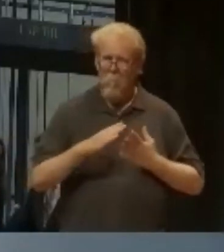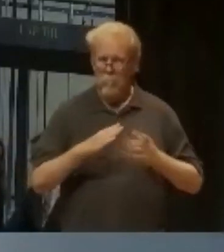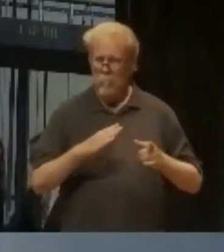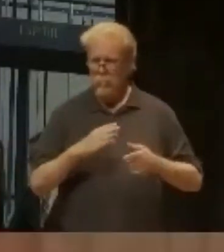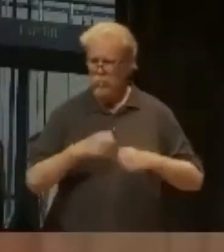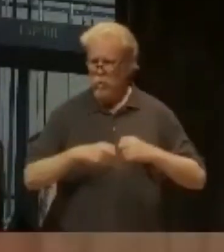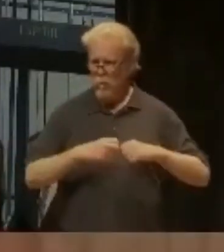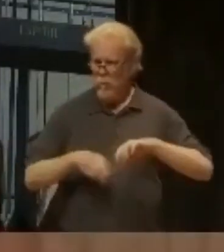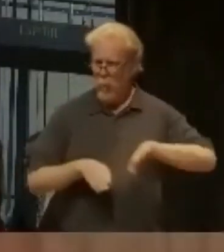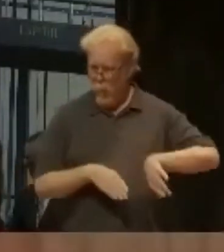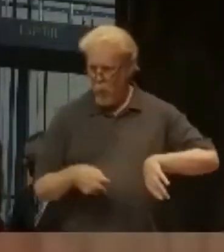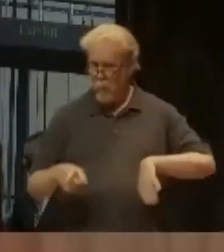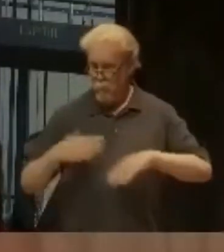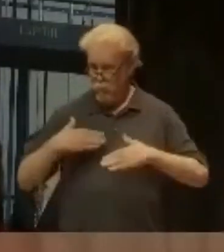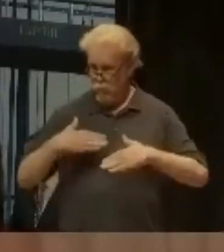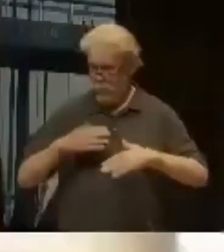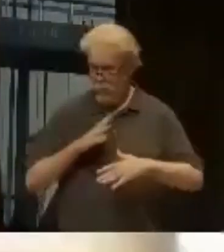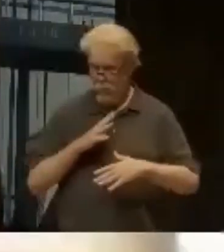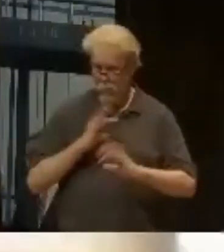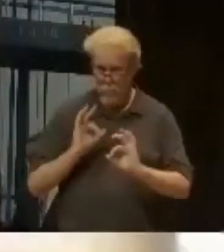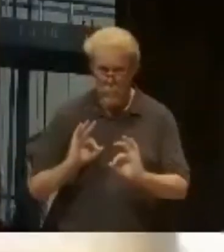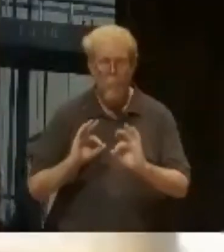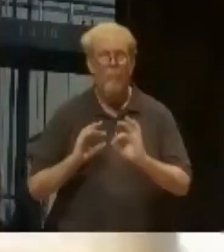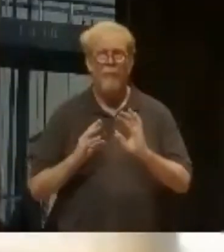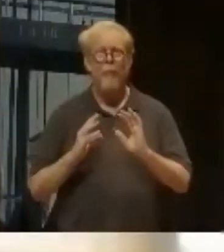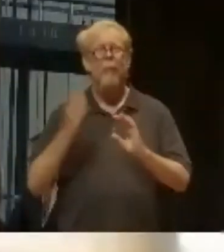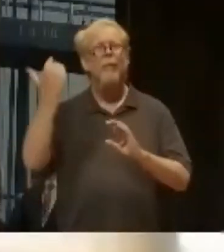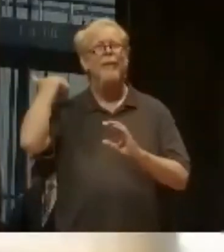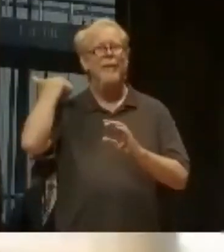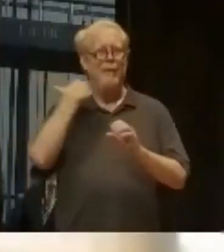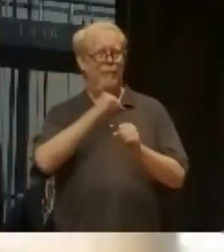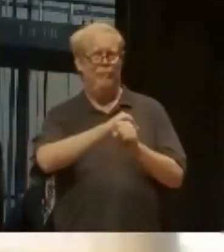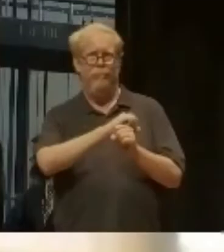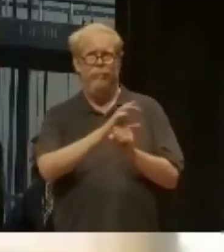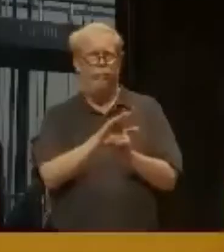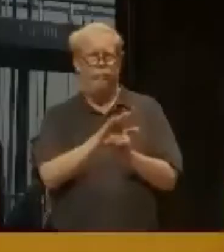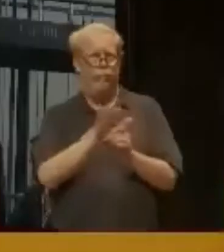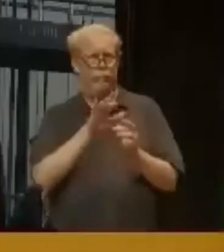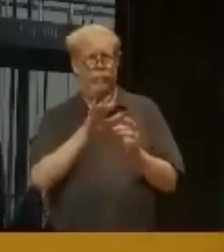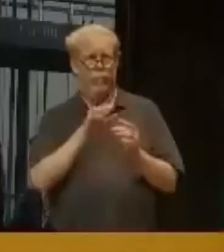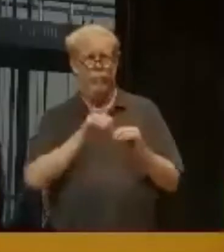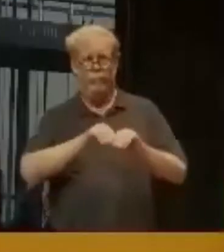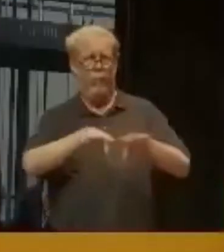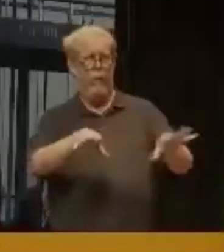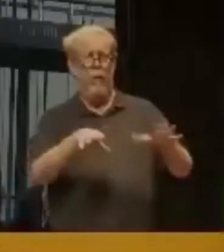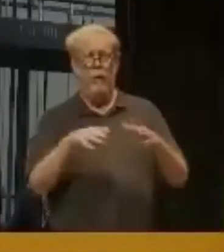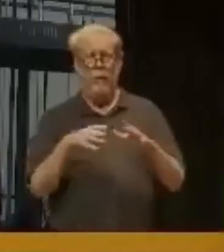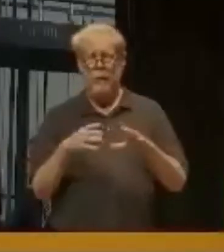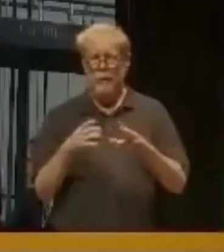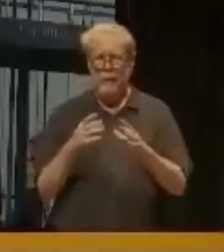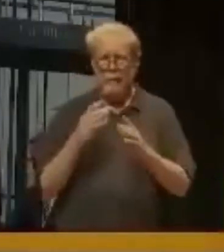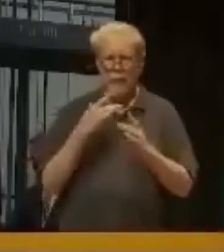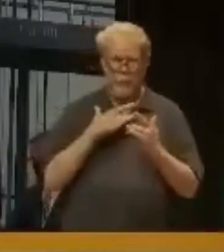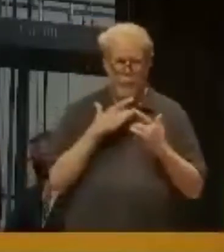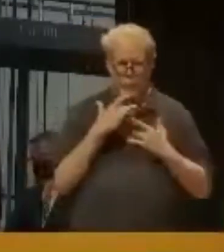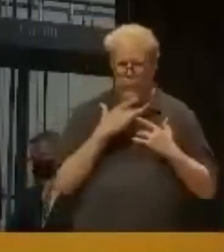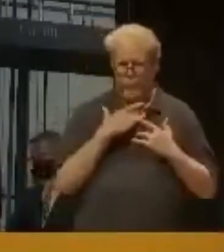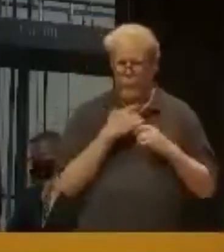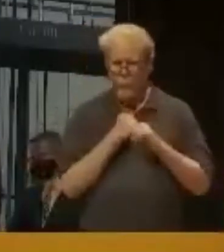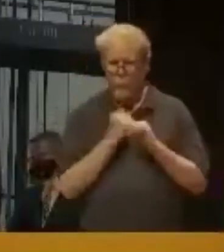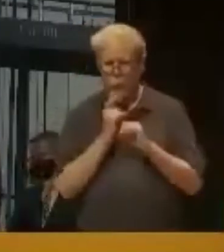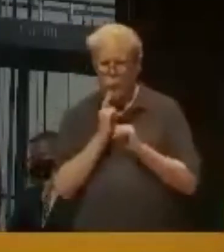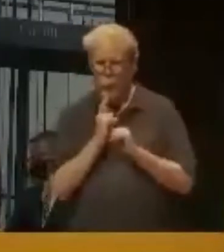estarán mejor en estos buses. Cuando inició la pandemia, había una preocupación por asegurarnos de que los estudiantes y los padres de